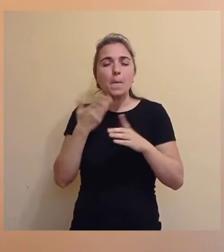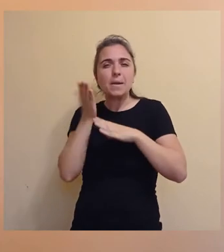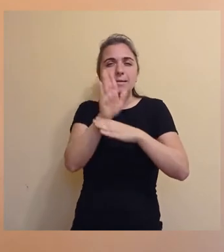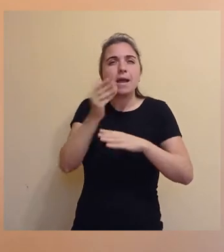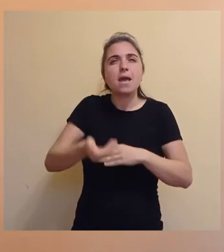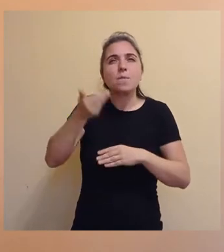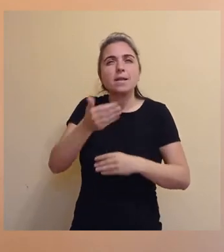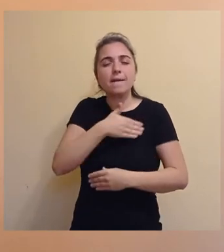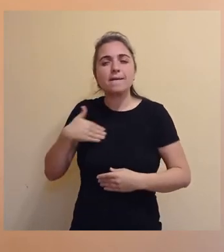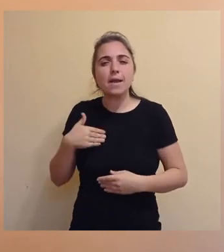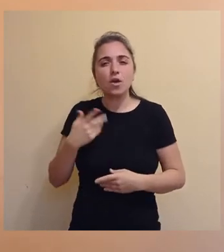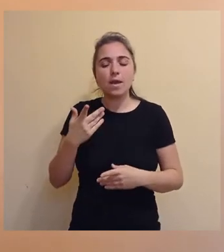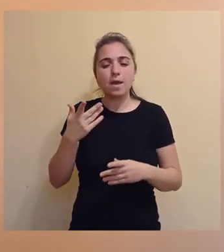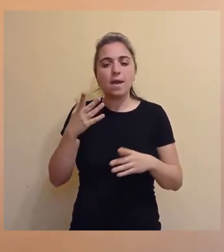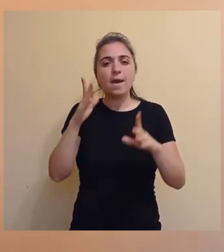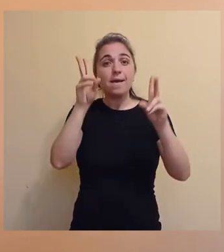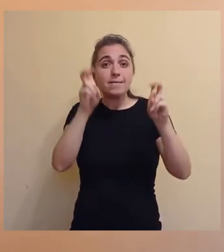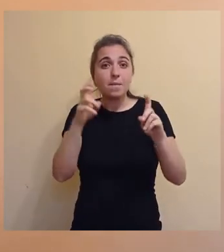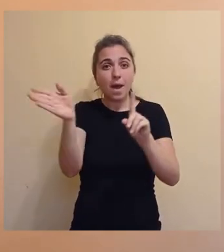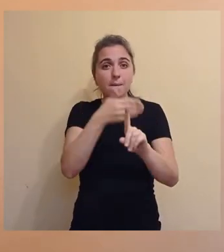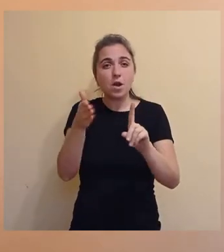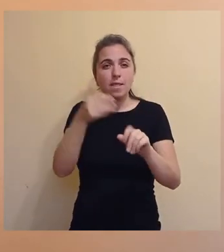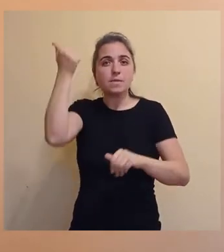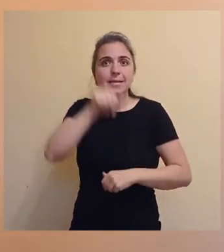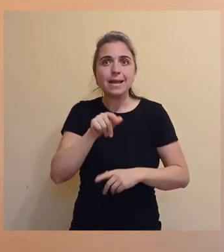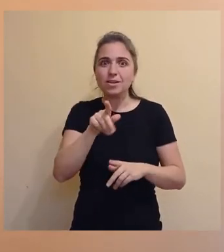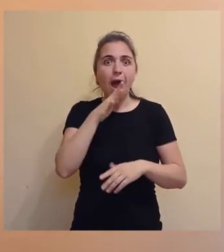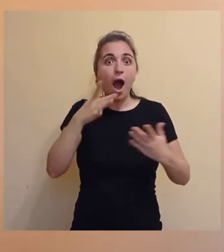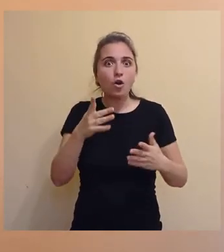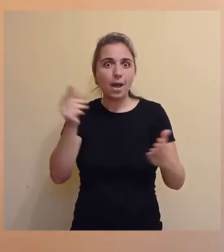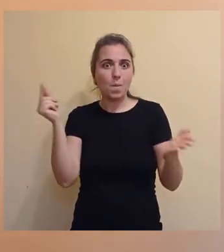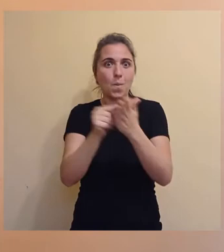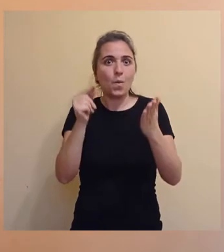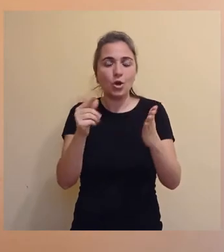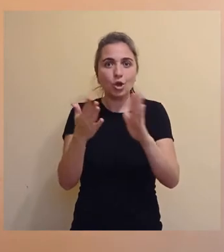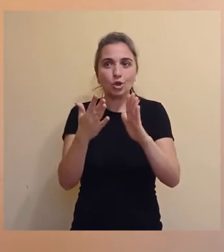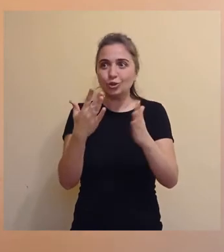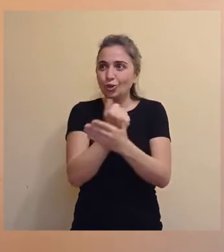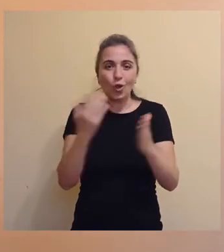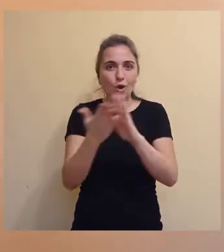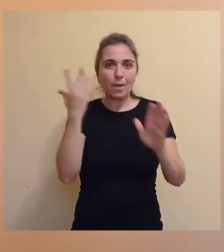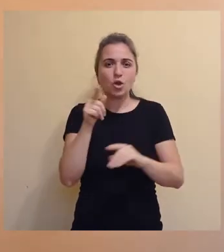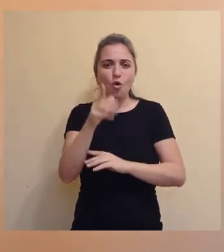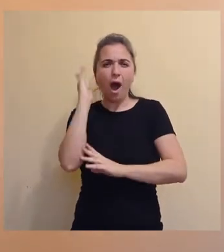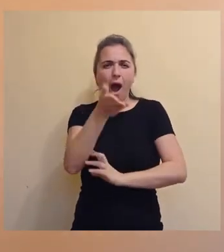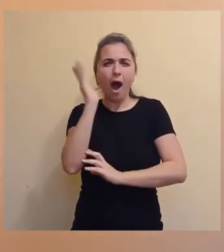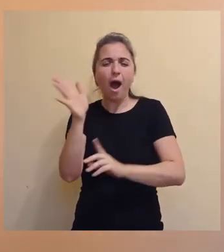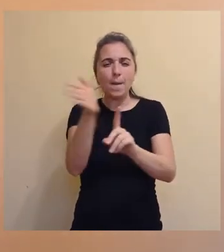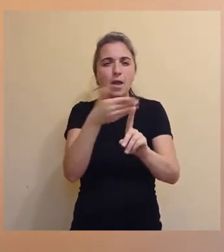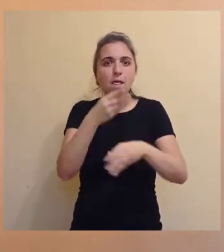de las ciberviolencias machistas es la inmediatez. Todo sucede muy rápido, tú puedes ejercer